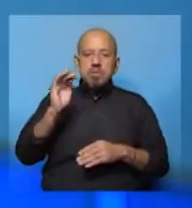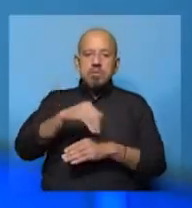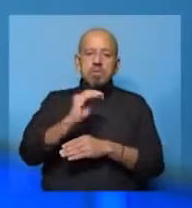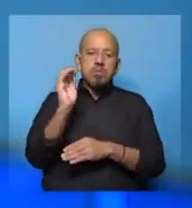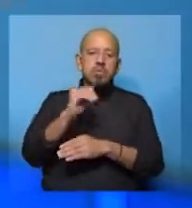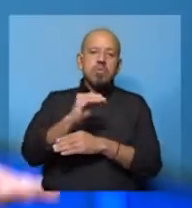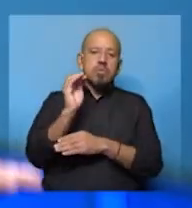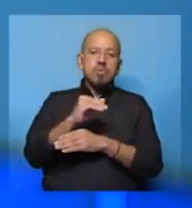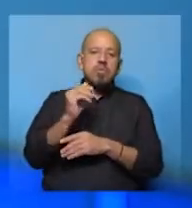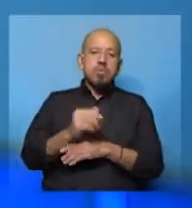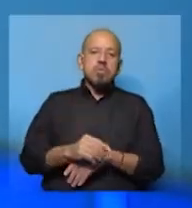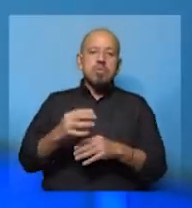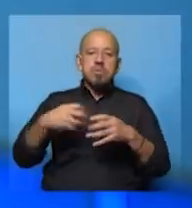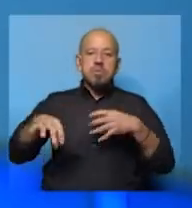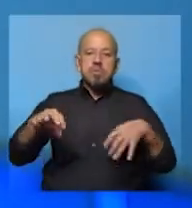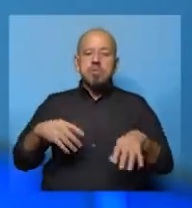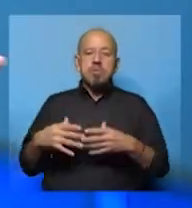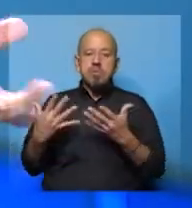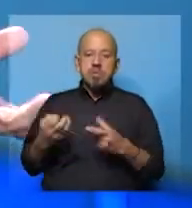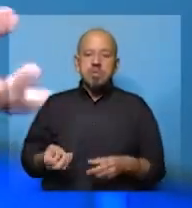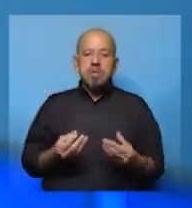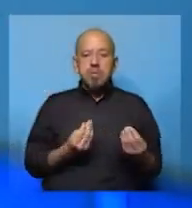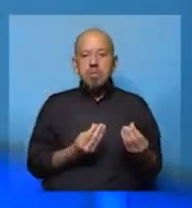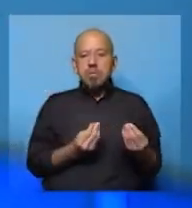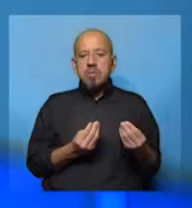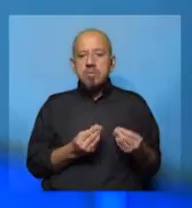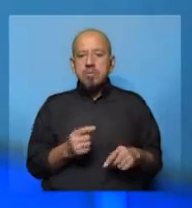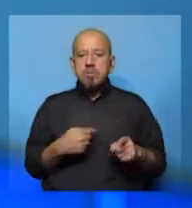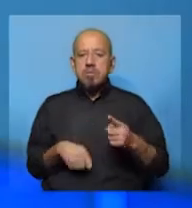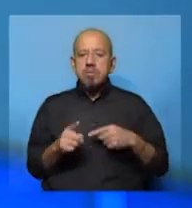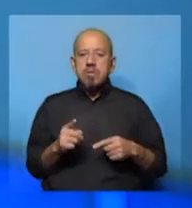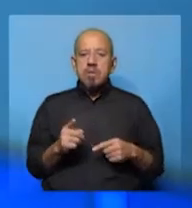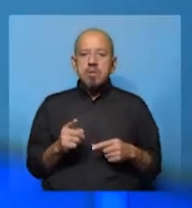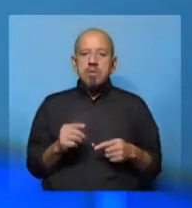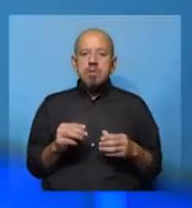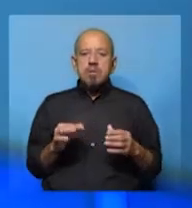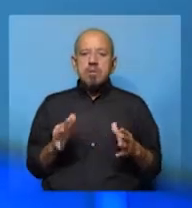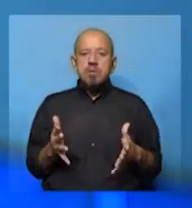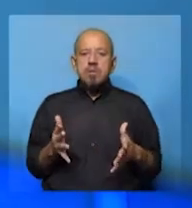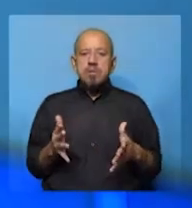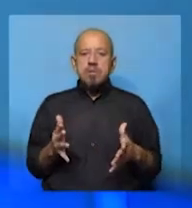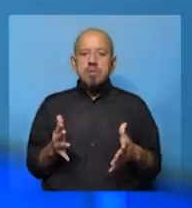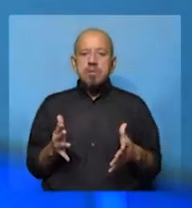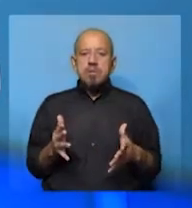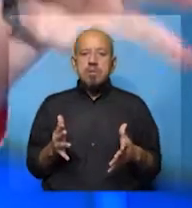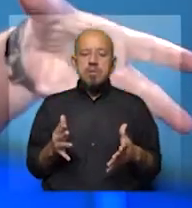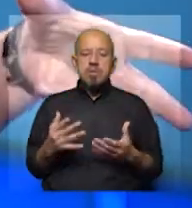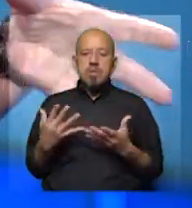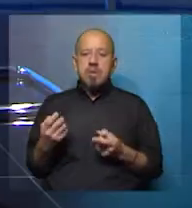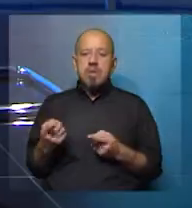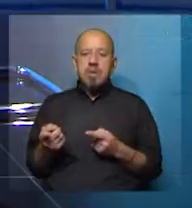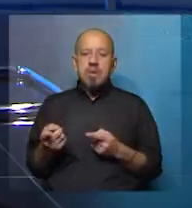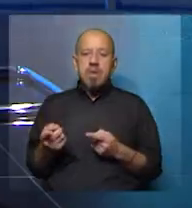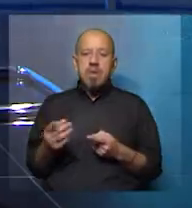acá que estaban separados los de la seca de la húmeda y sin embargo cuando recogían la Secada y llegaba a la